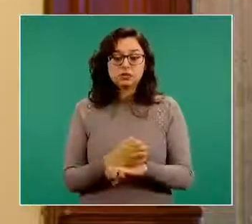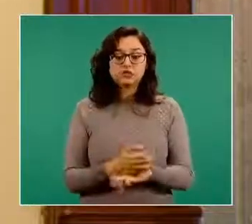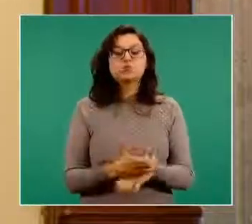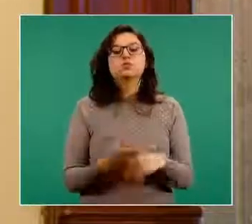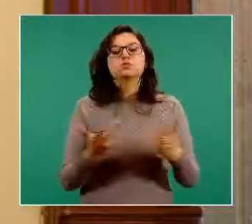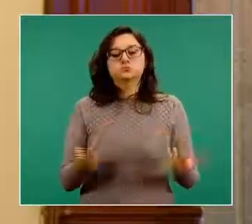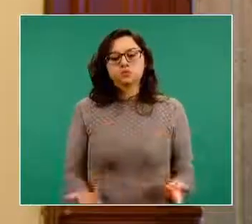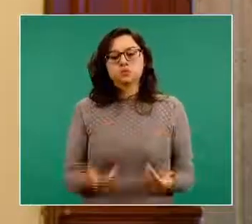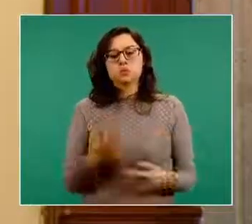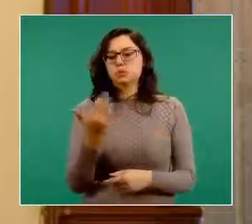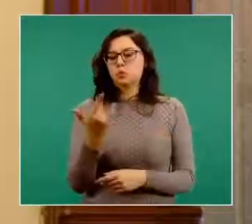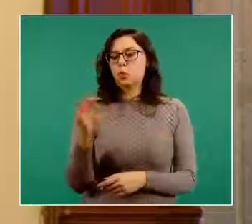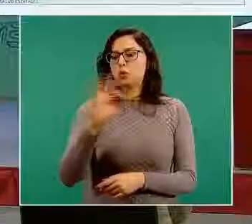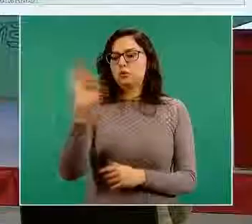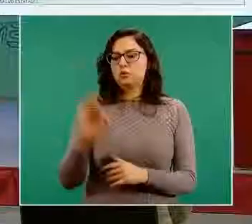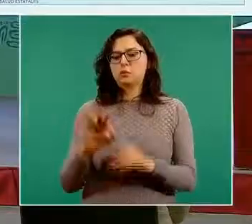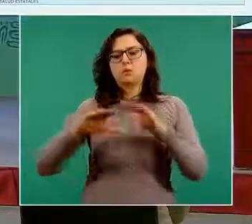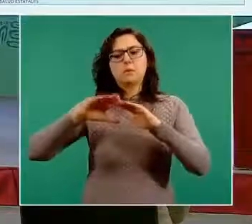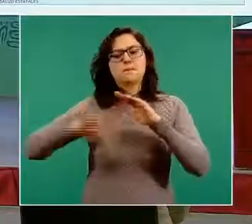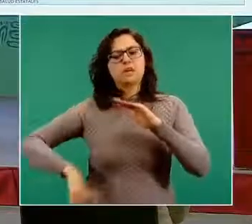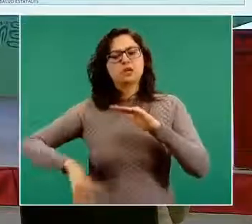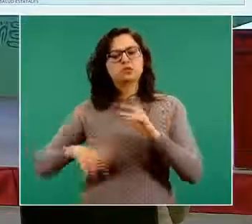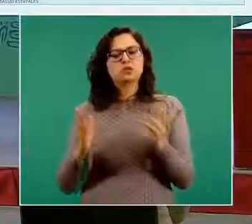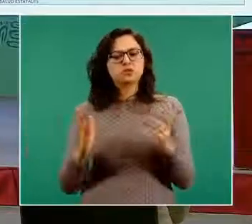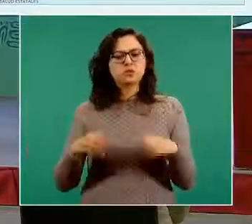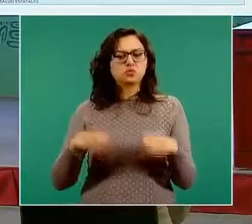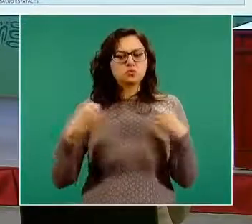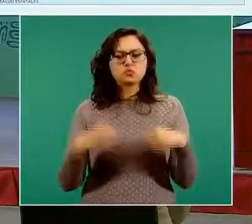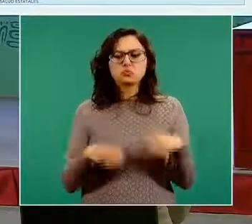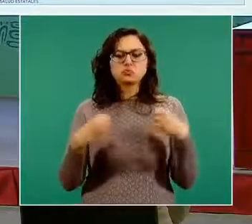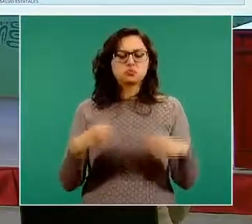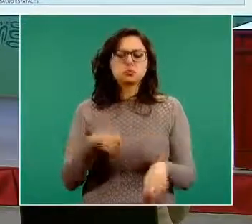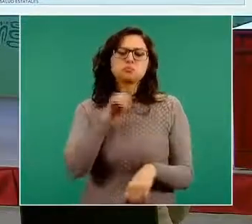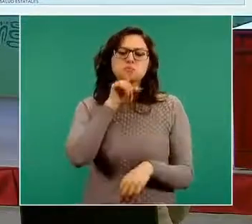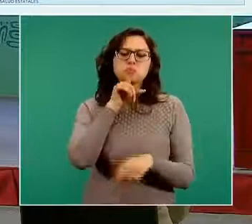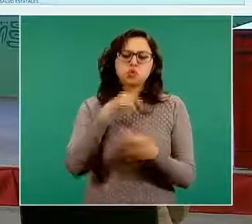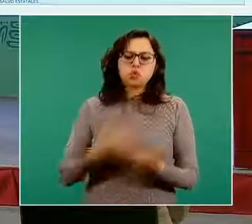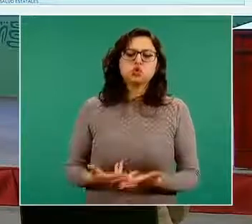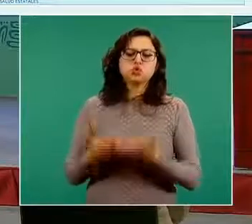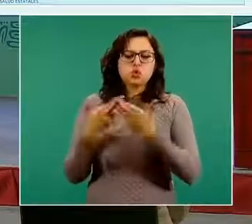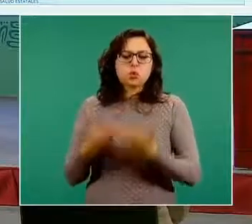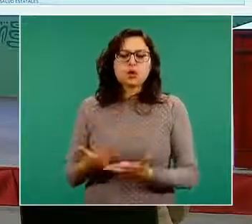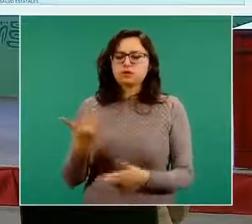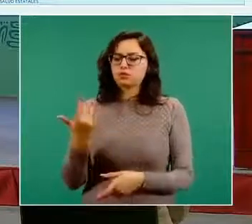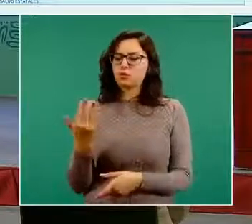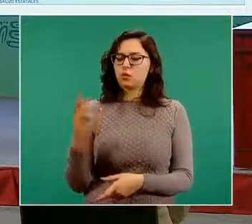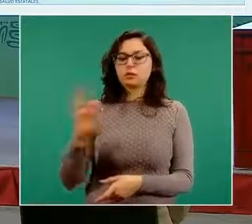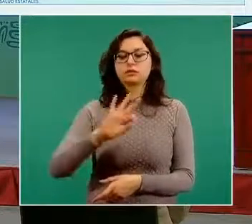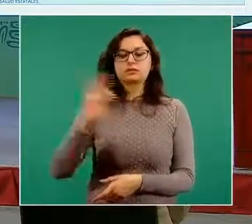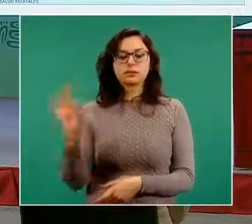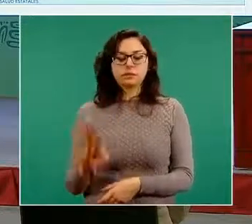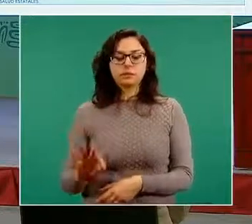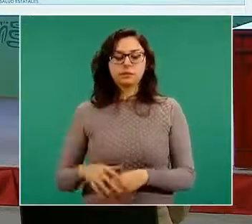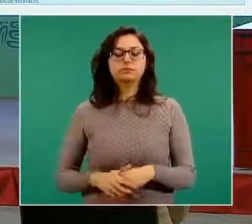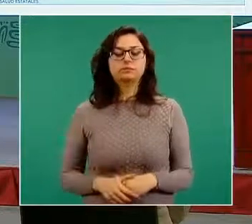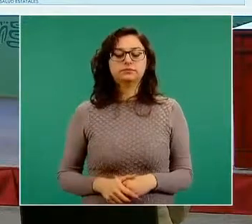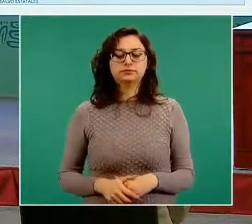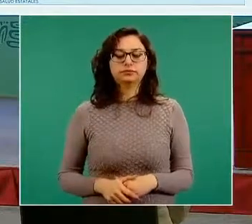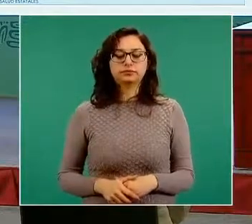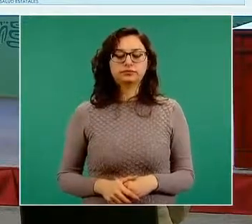pues tienen menos del 50% de ocupación, lo que significa que tienen más de la mitad de sus camas IRA